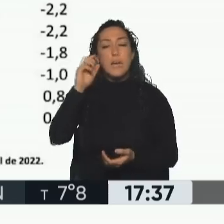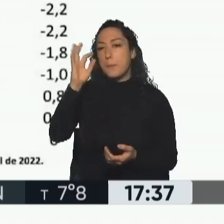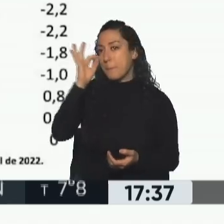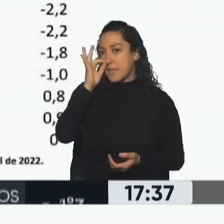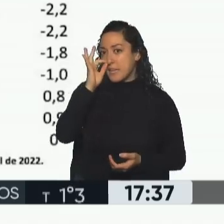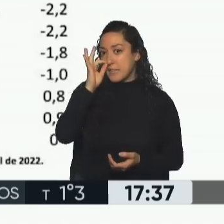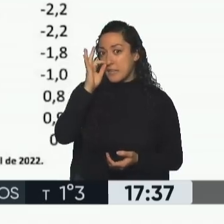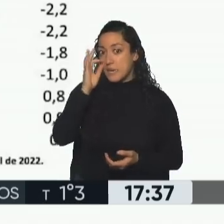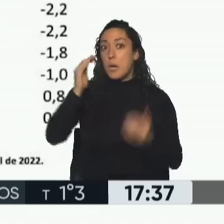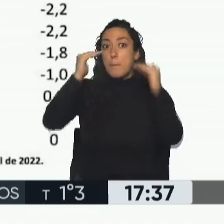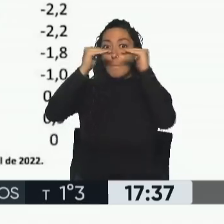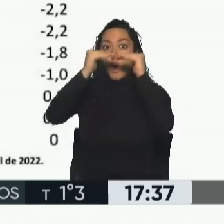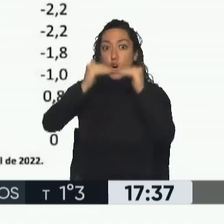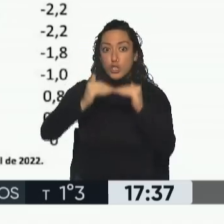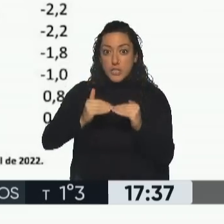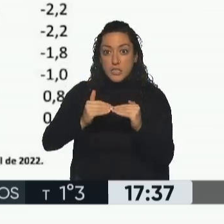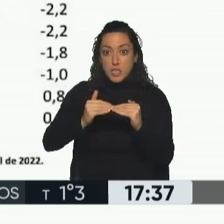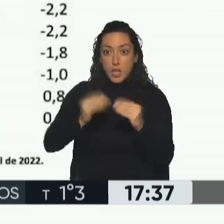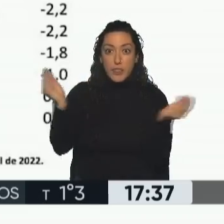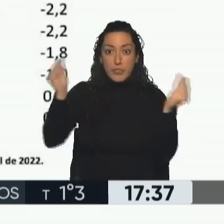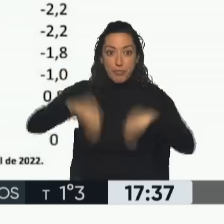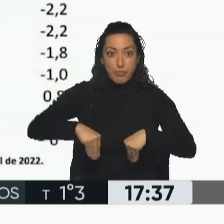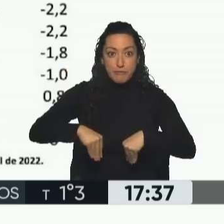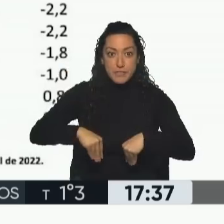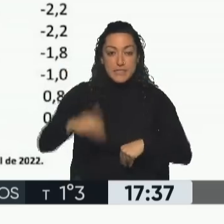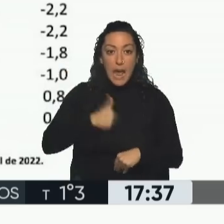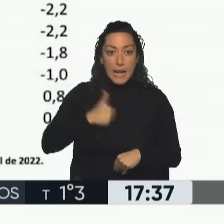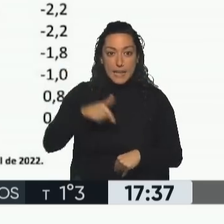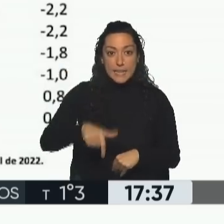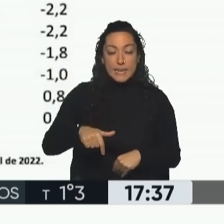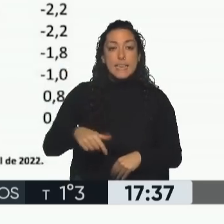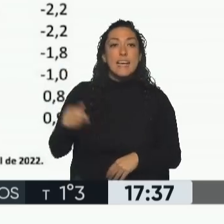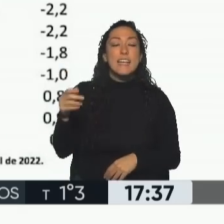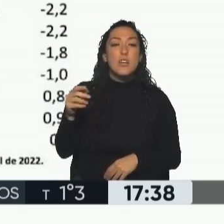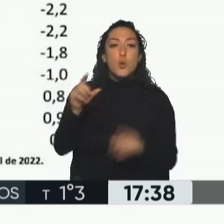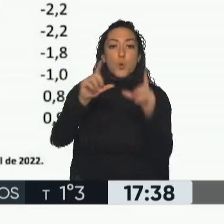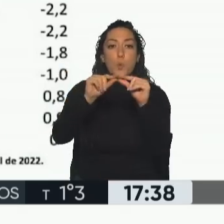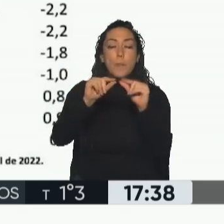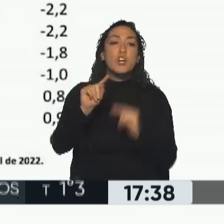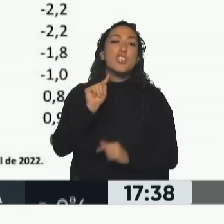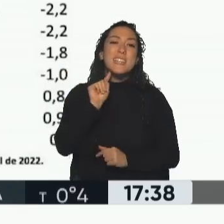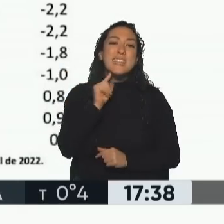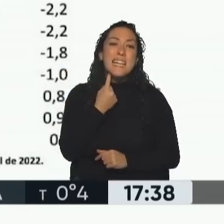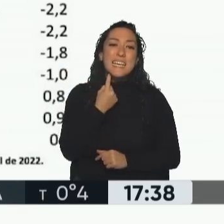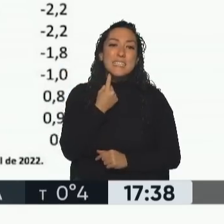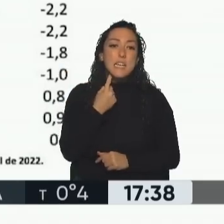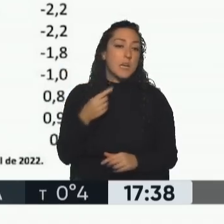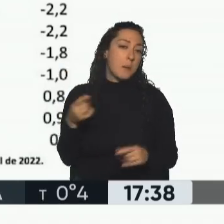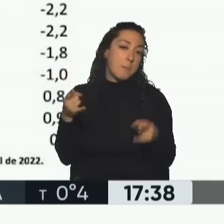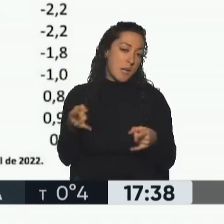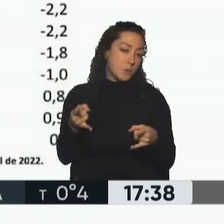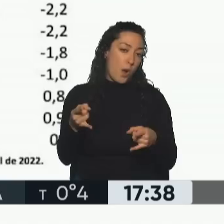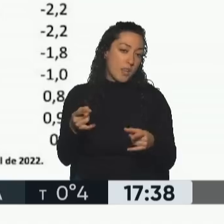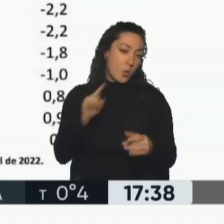en la posición de déficit que está la Argentina, 13ª, 13, el número de la yeta.